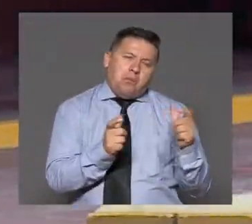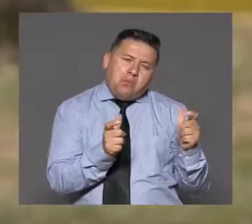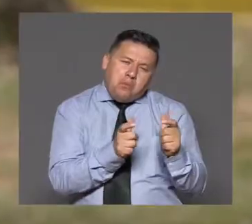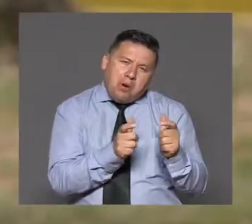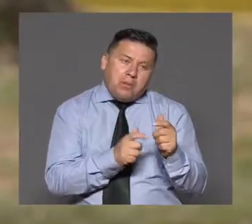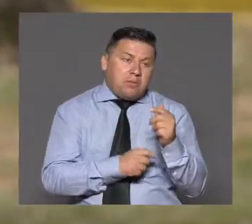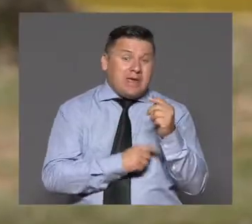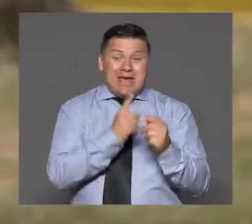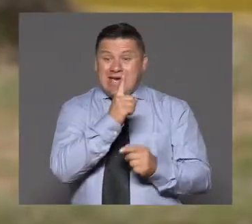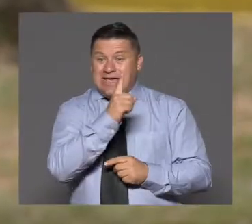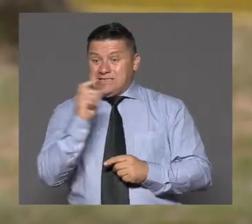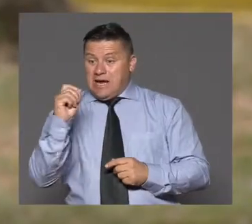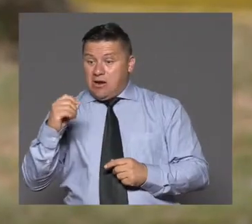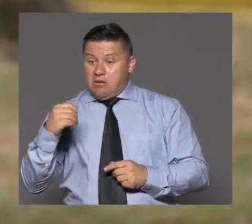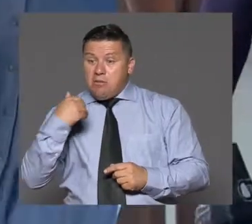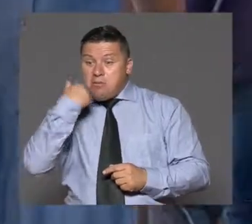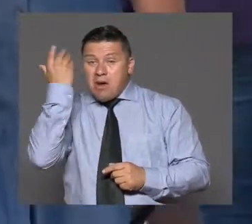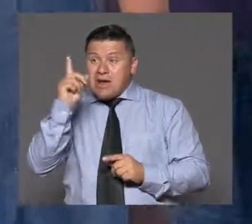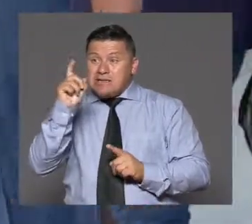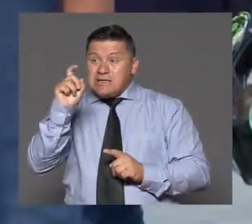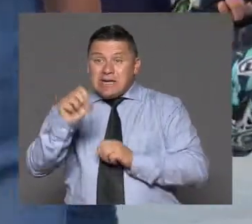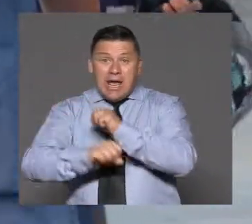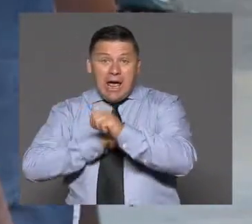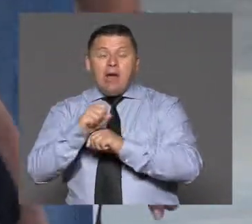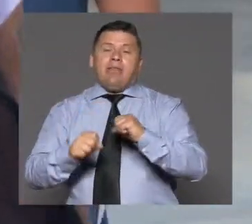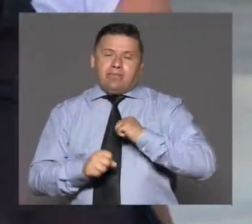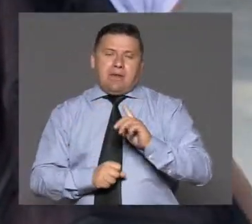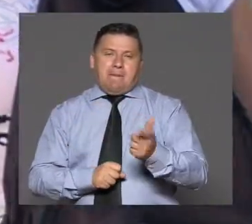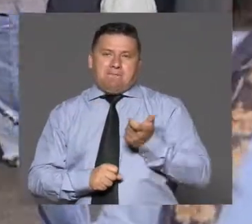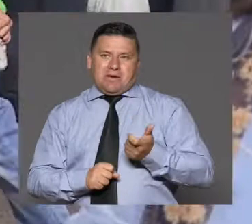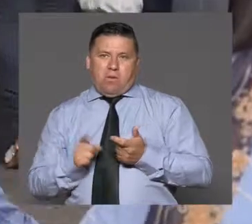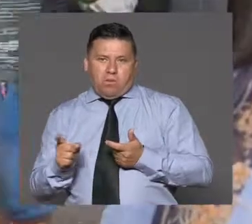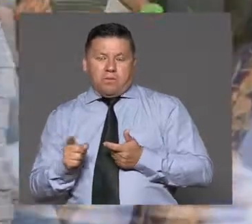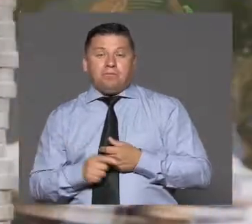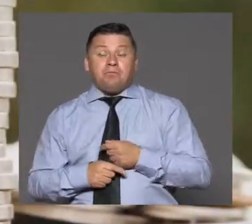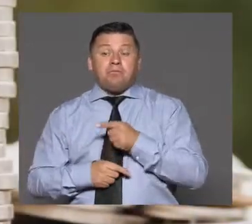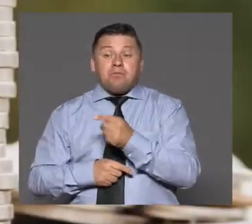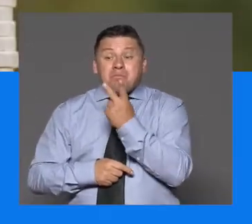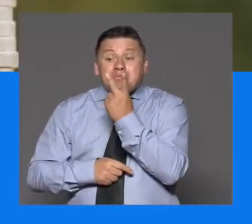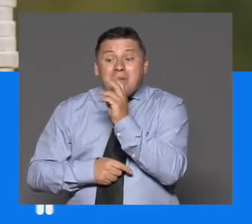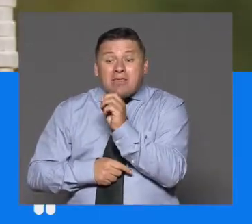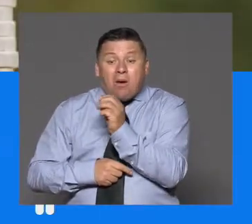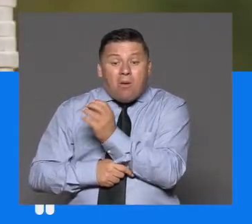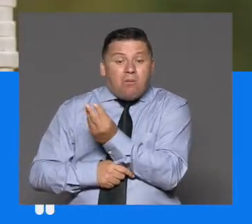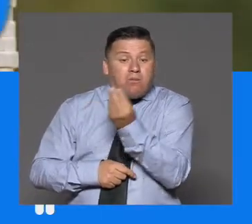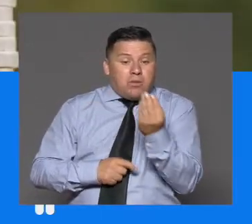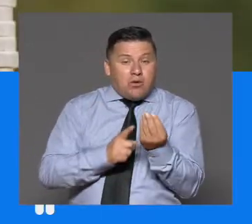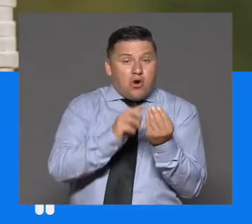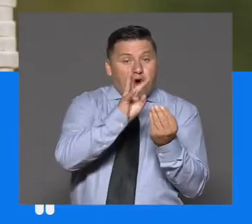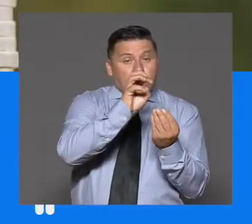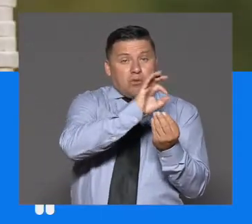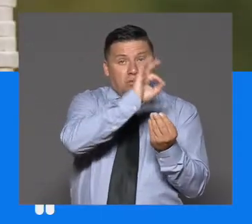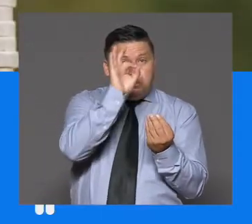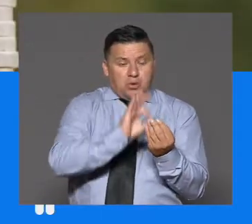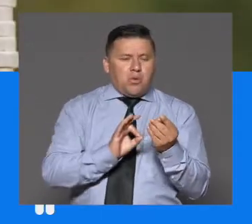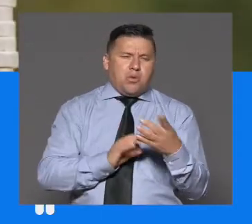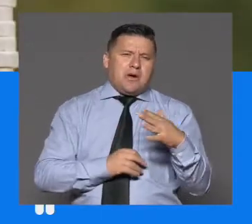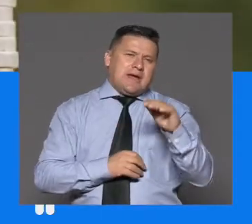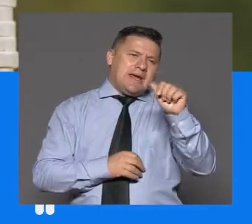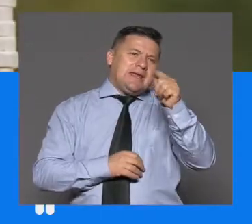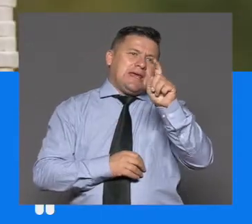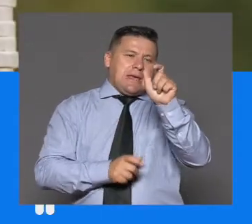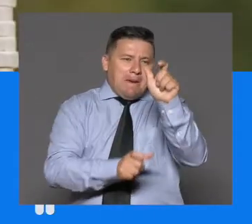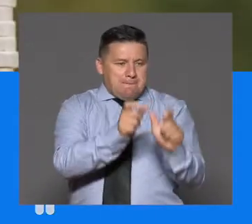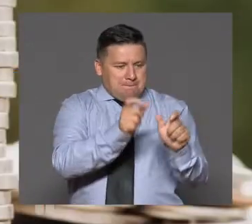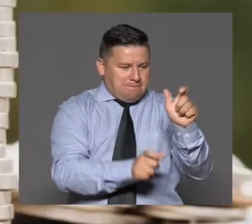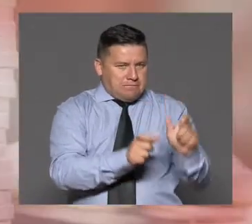20 de cada 100 adultos mayores de 60 años tienen pensión de vejez. Y de esos 20, solamente el 80%, que son 16